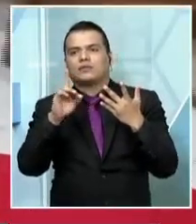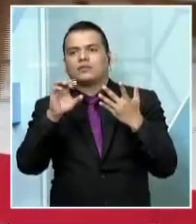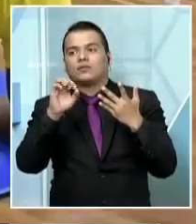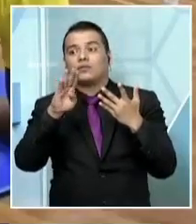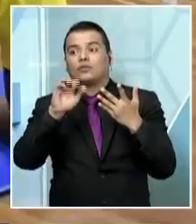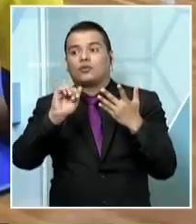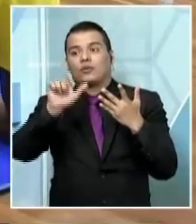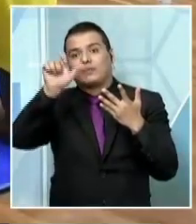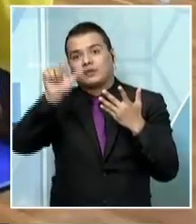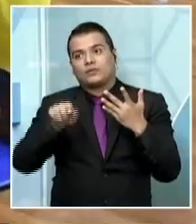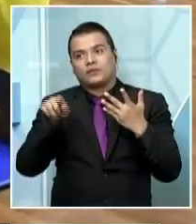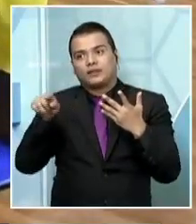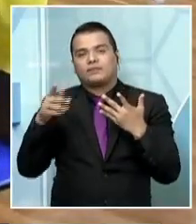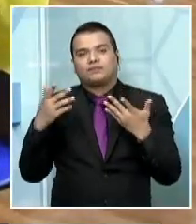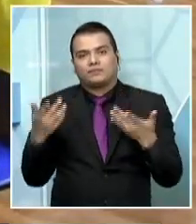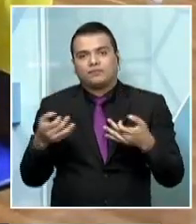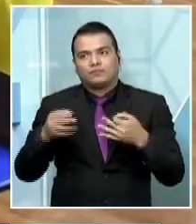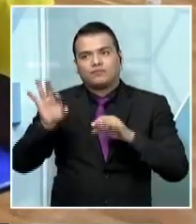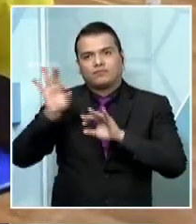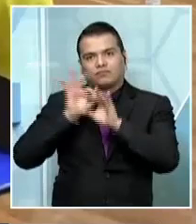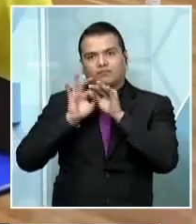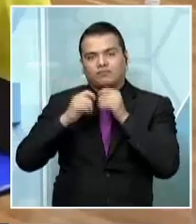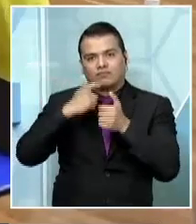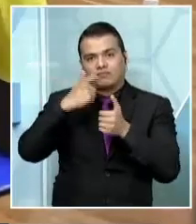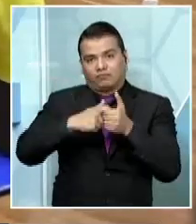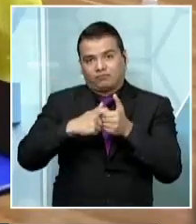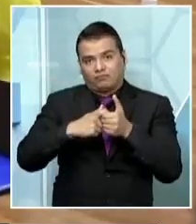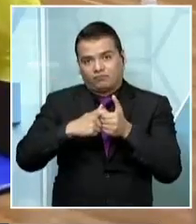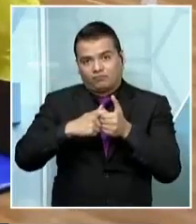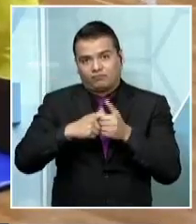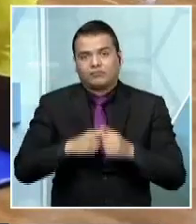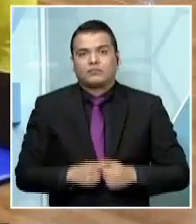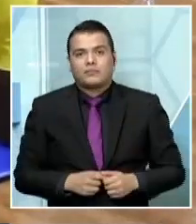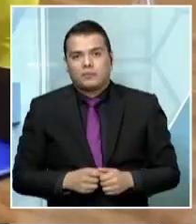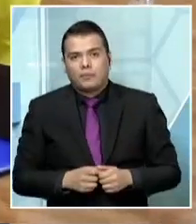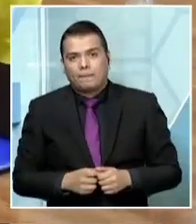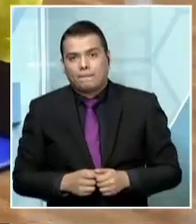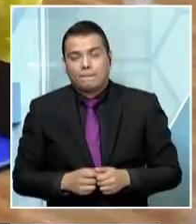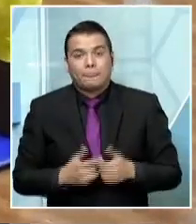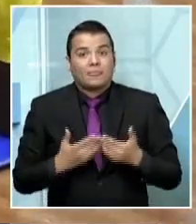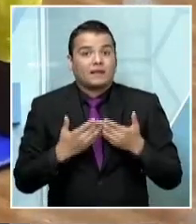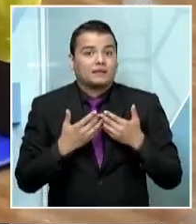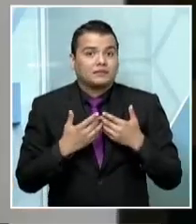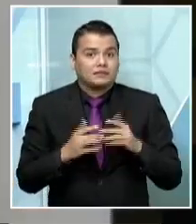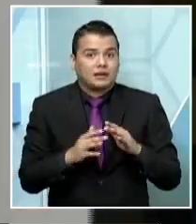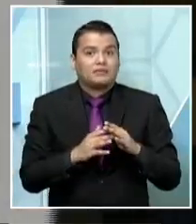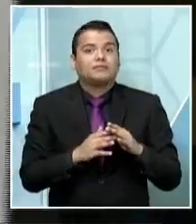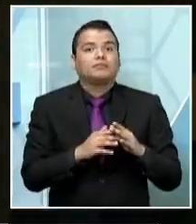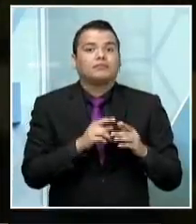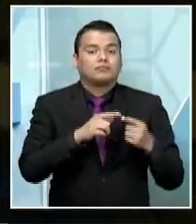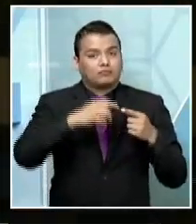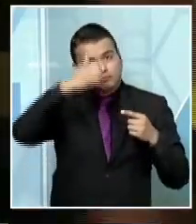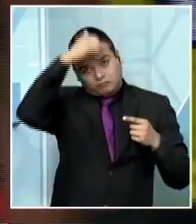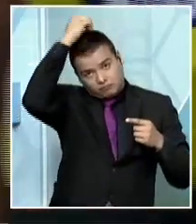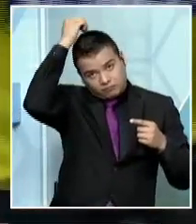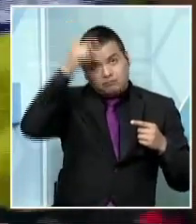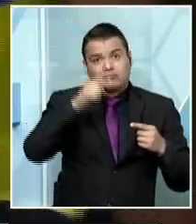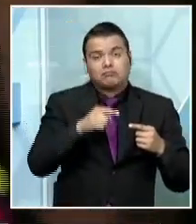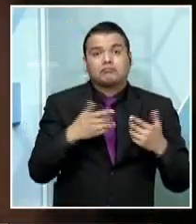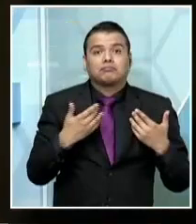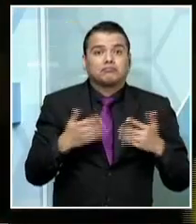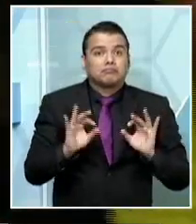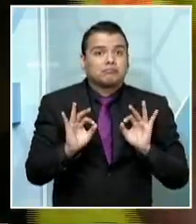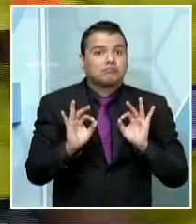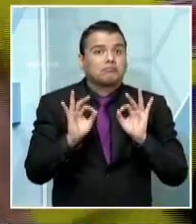jugador importante, debutante en el fútbol alemán. Los estelares no tienen ningún problema. James Rodríguez, que es la gran figura